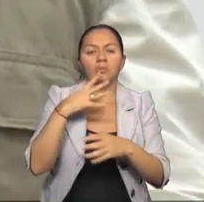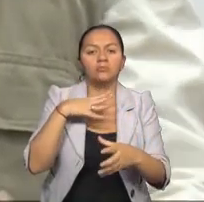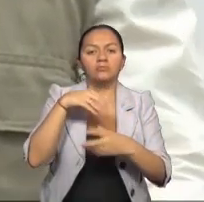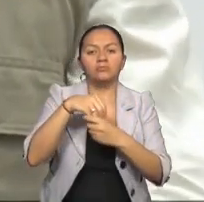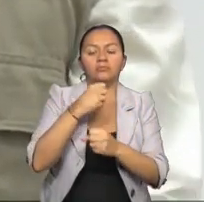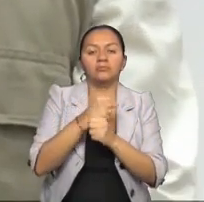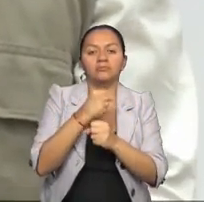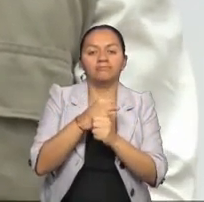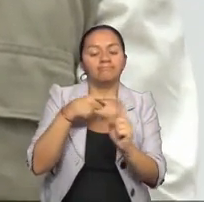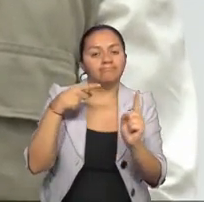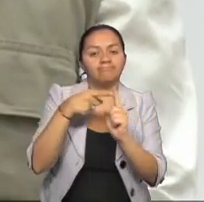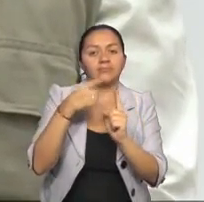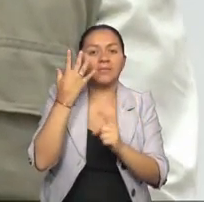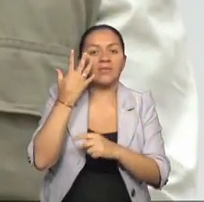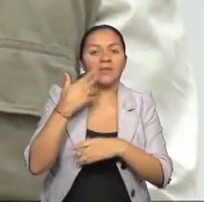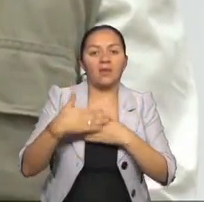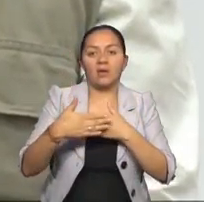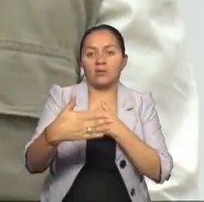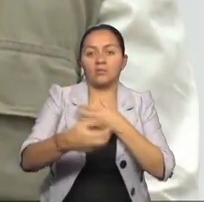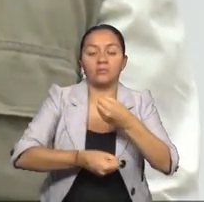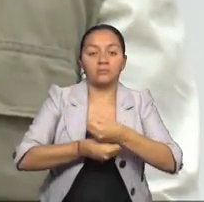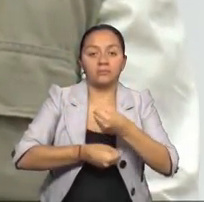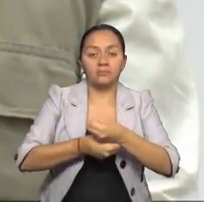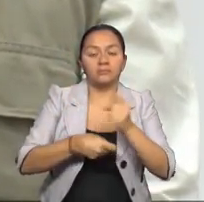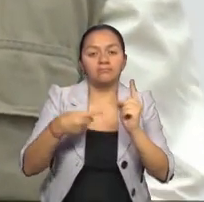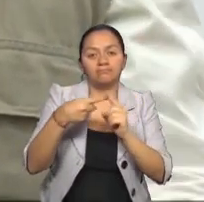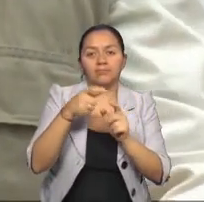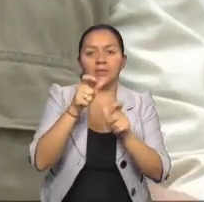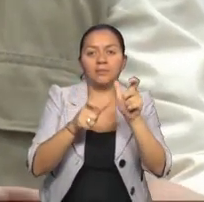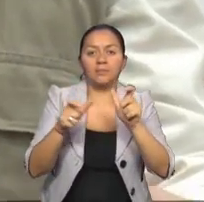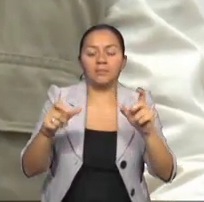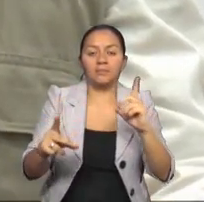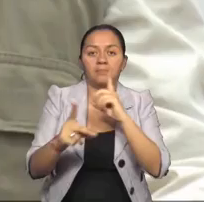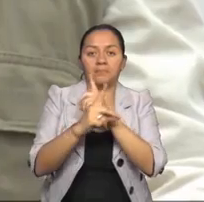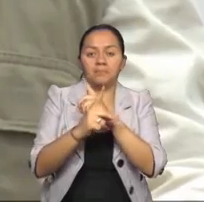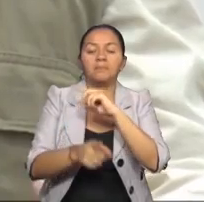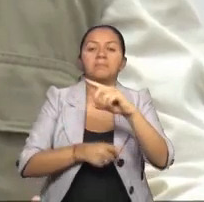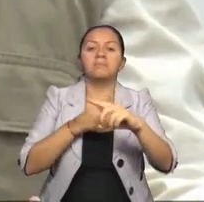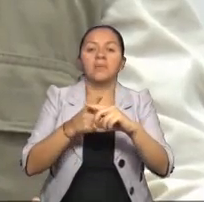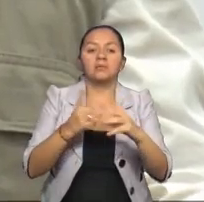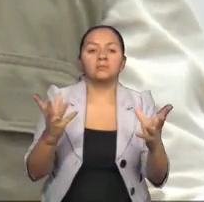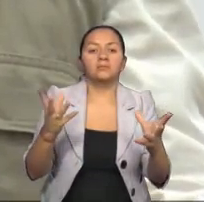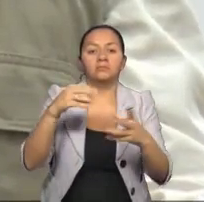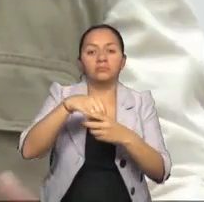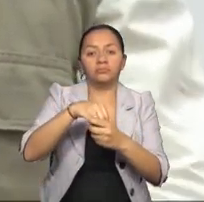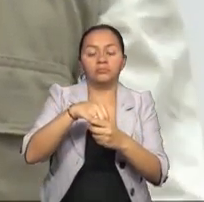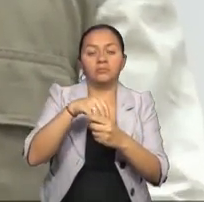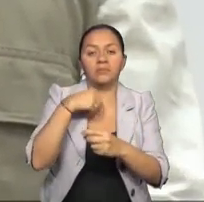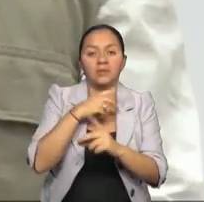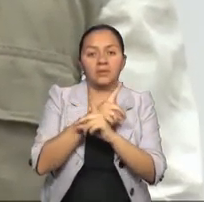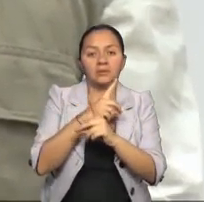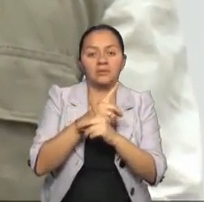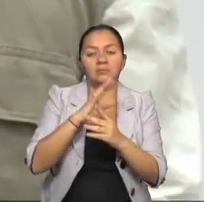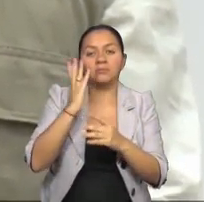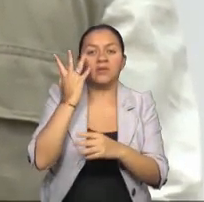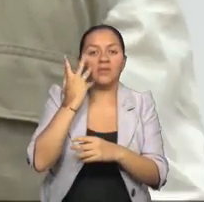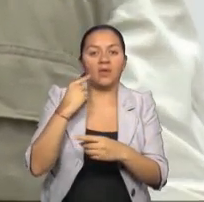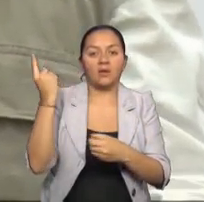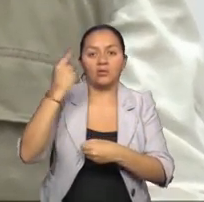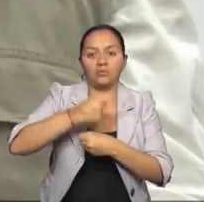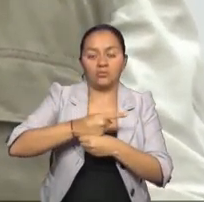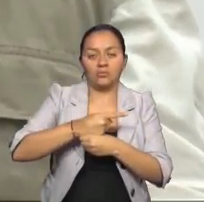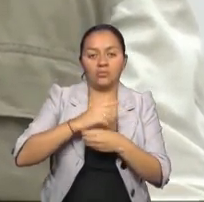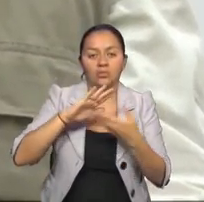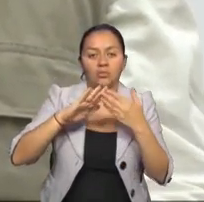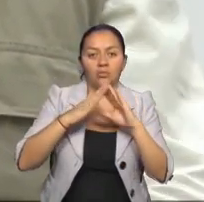en esa cotidianidad de esa persona con discapacidad e involucramos a la perra discapacidad en la cotidianidad de la comunidad